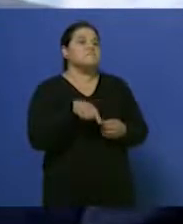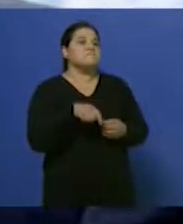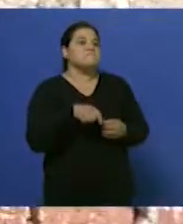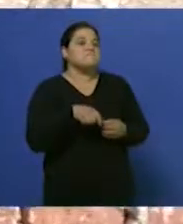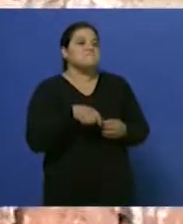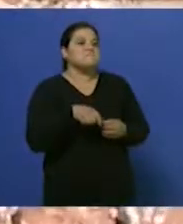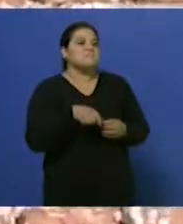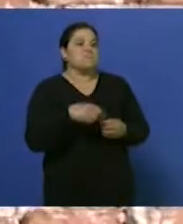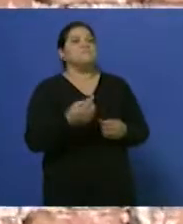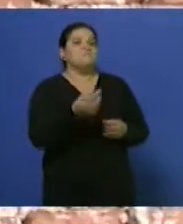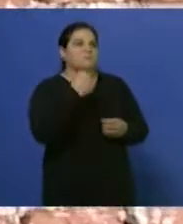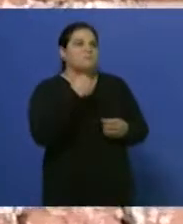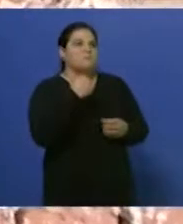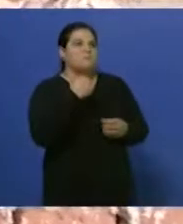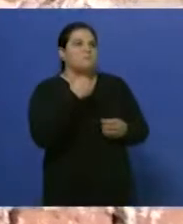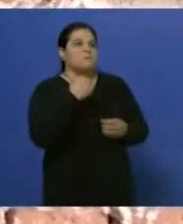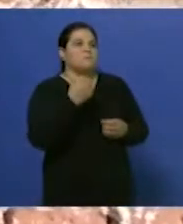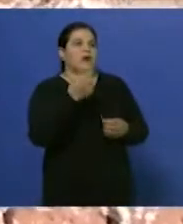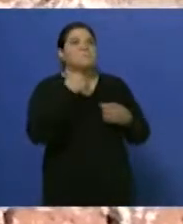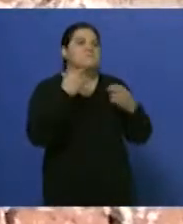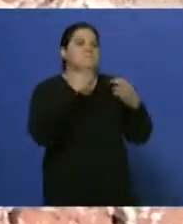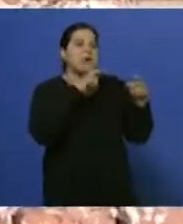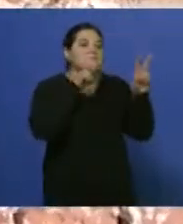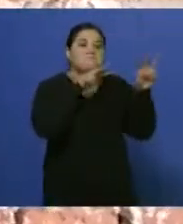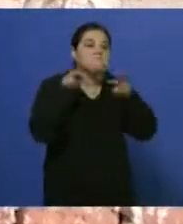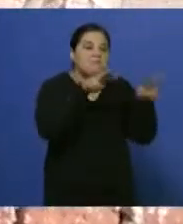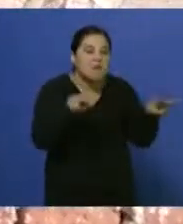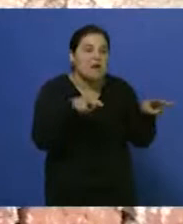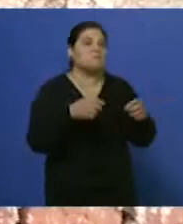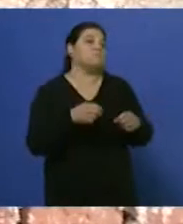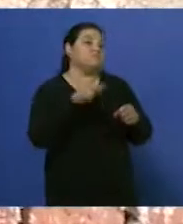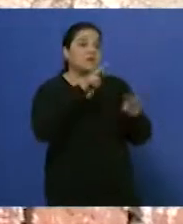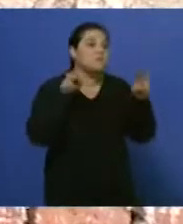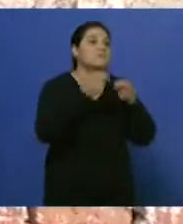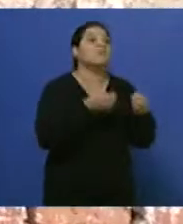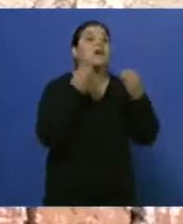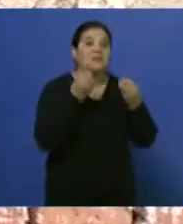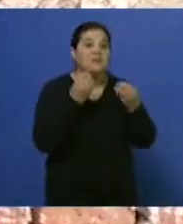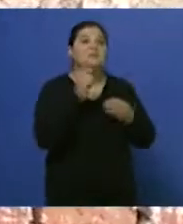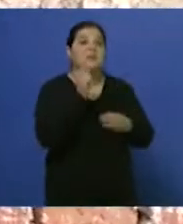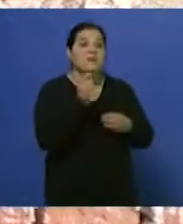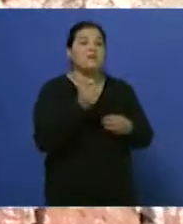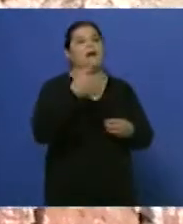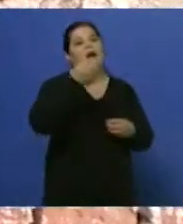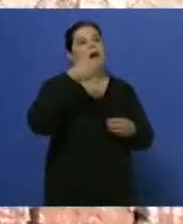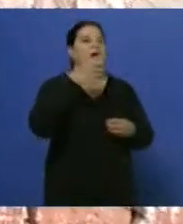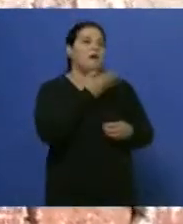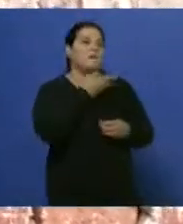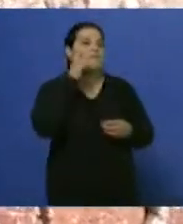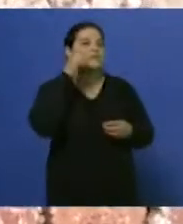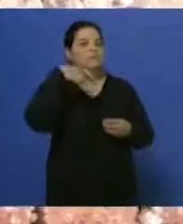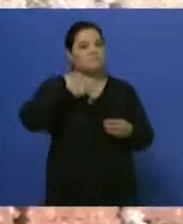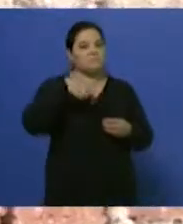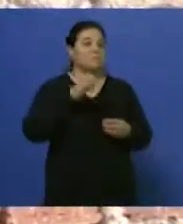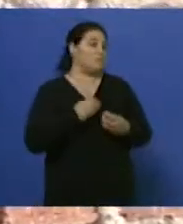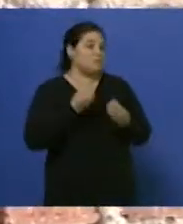Me han inspeccionado todas mis empresas, la AFIP, que es a quien corresponde que investí un